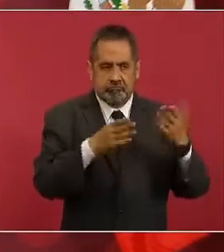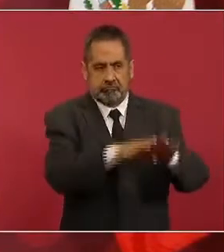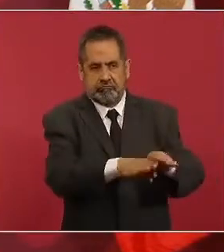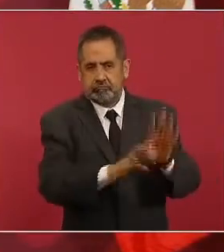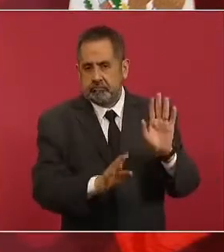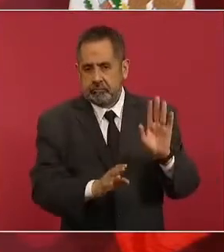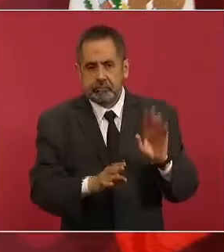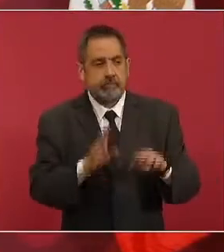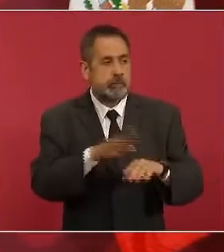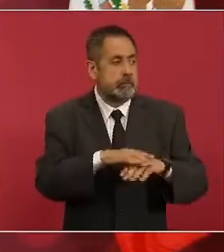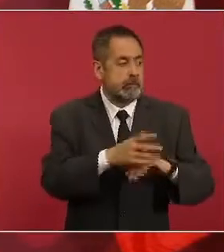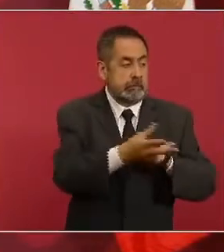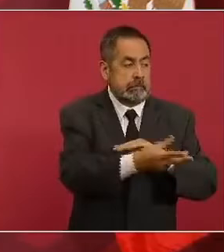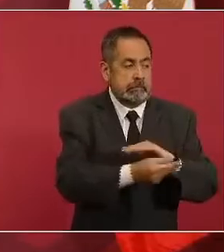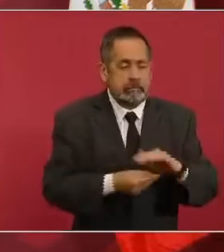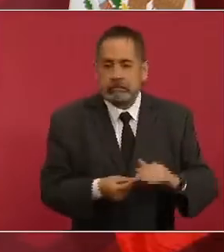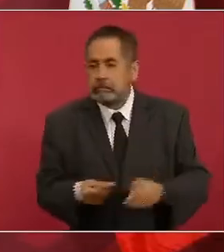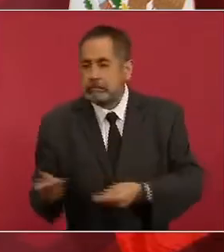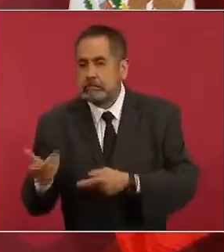y por el contrabando,